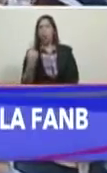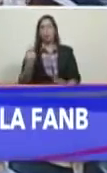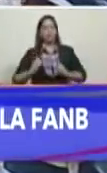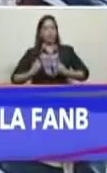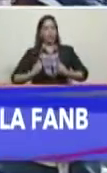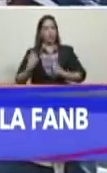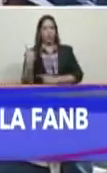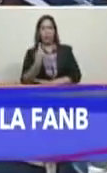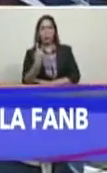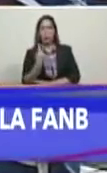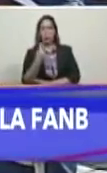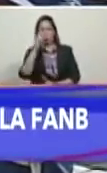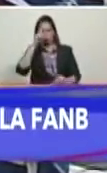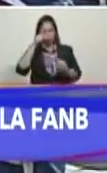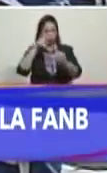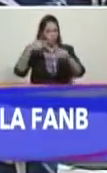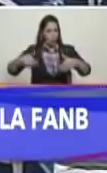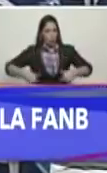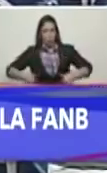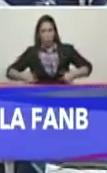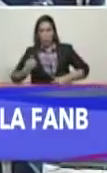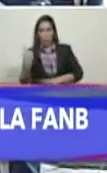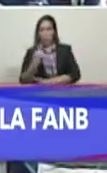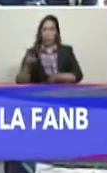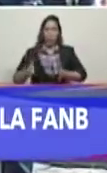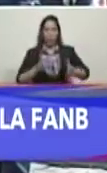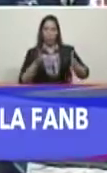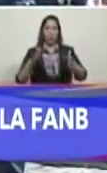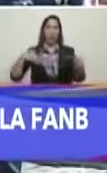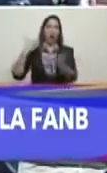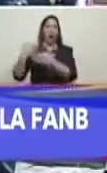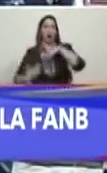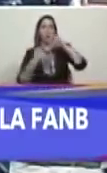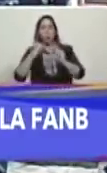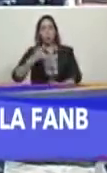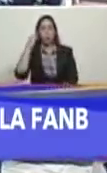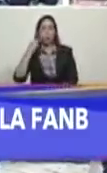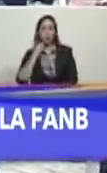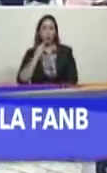raíz, un solo empeño, un solo camino hacia la revolución bolivariana.